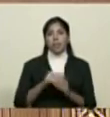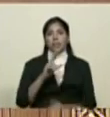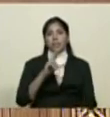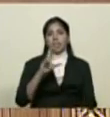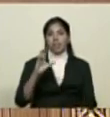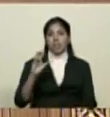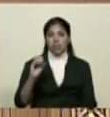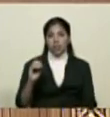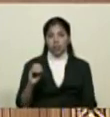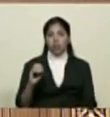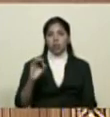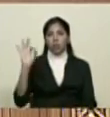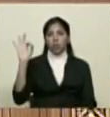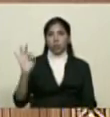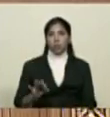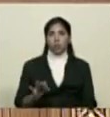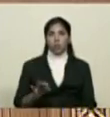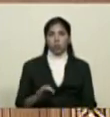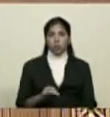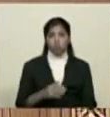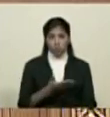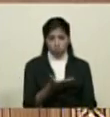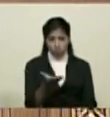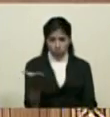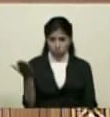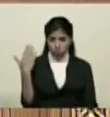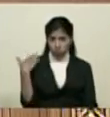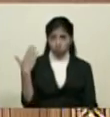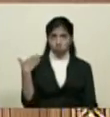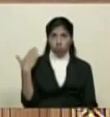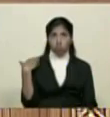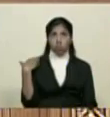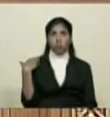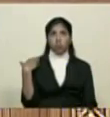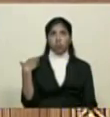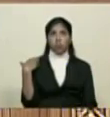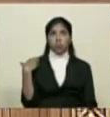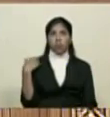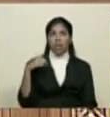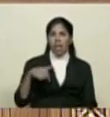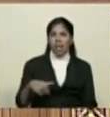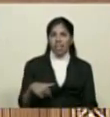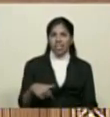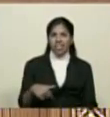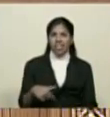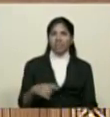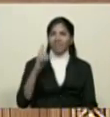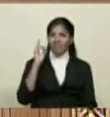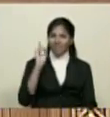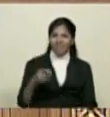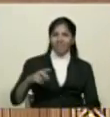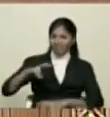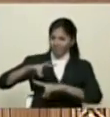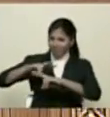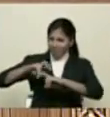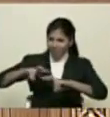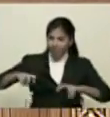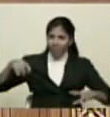82.300%. Díganme ustedes entonces si aquí no vale la pena ir al fondo y hacer